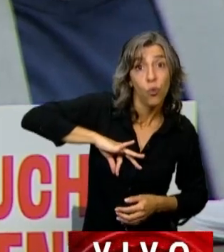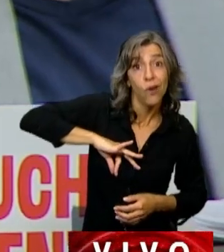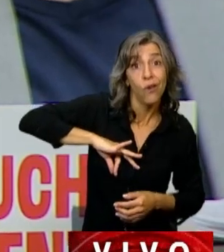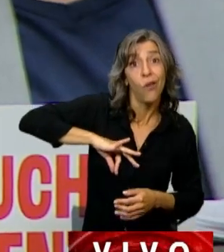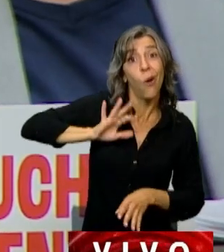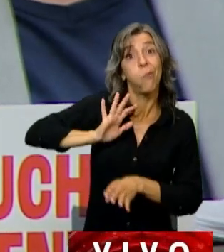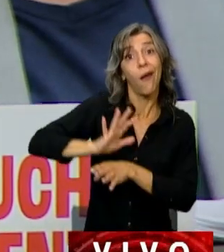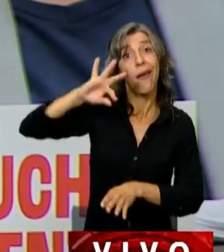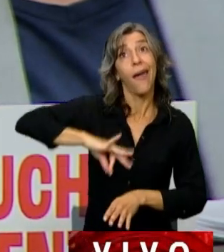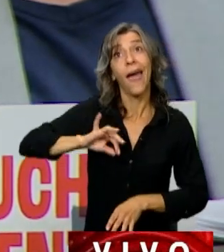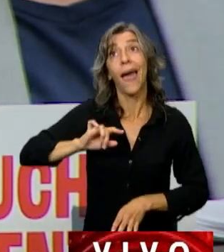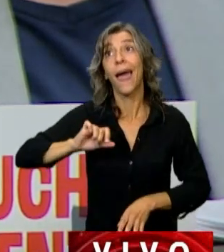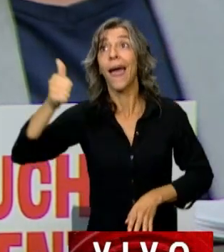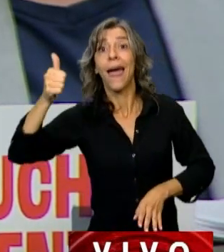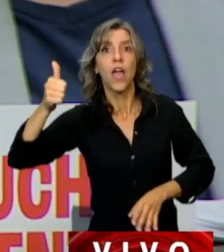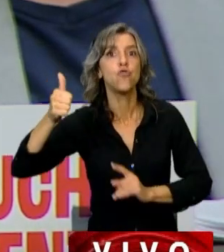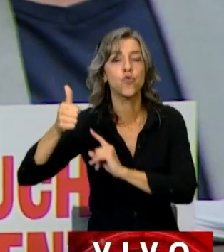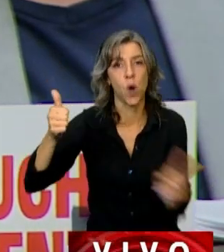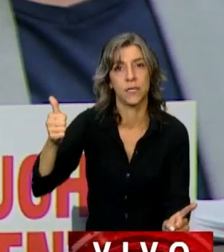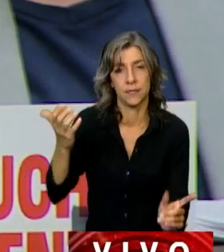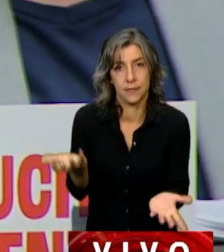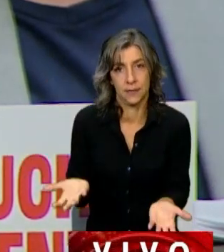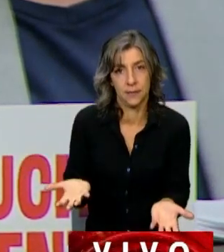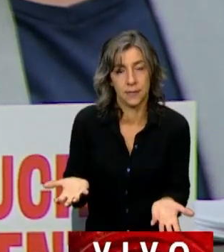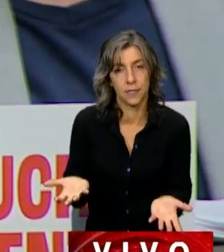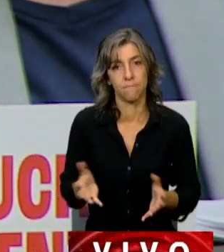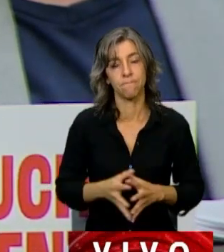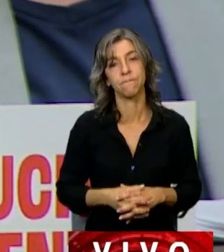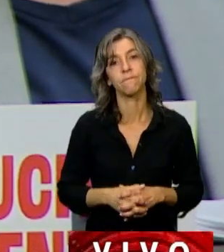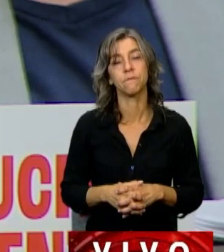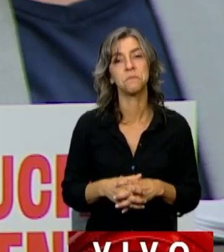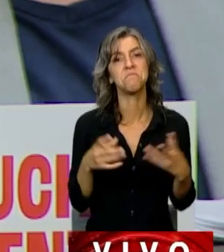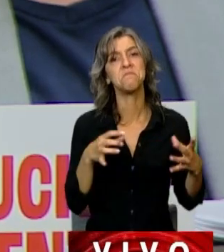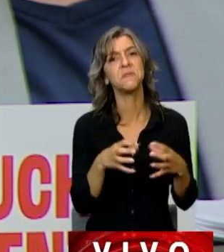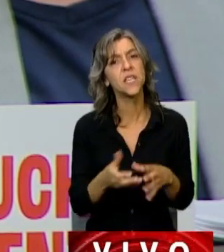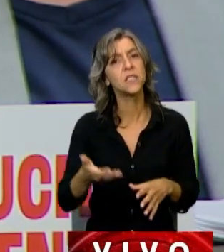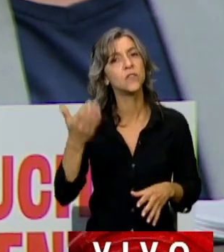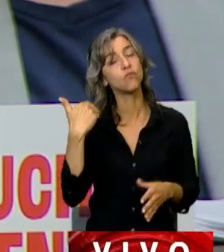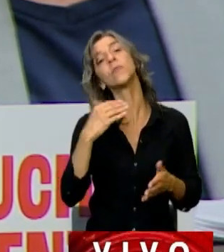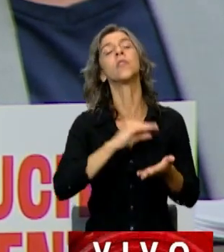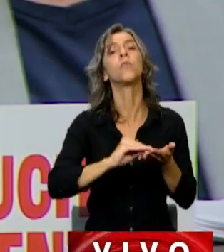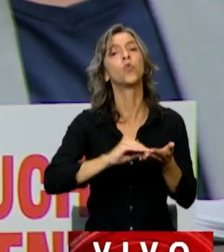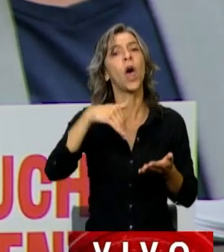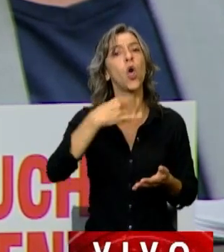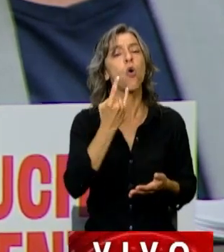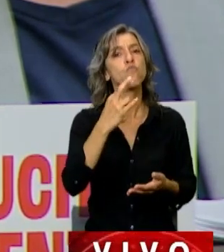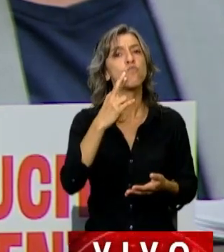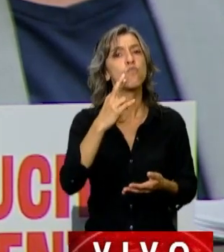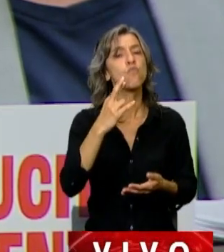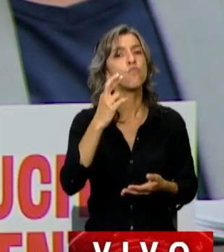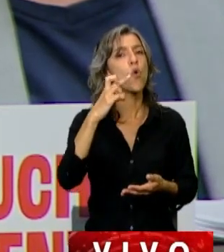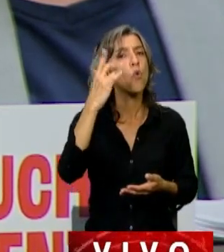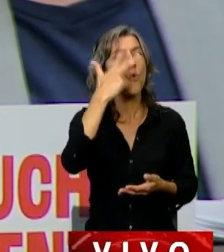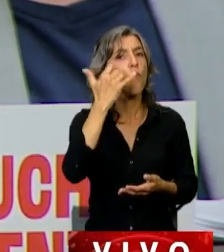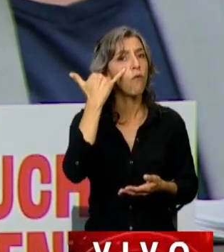La sesión anterior, el diputado López Murphy nos contestó y nos dijo que no era correcto